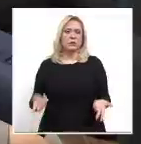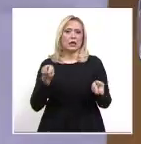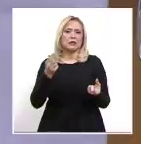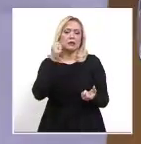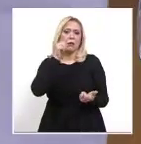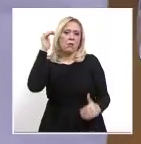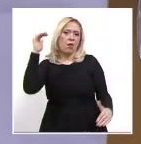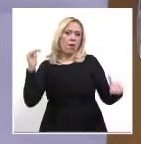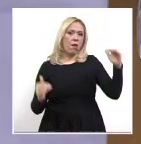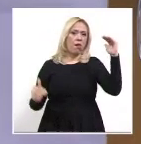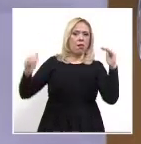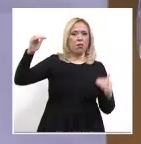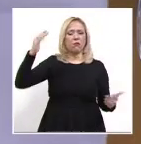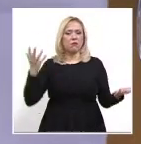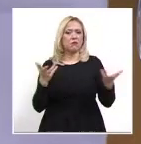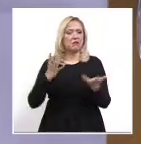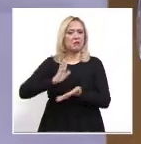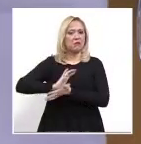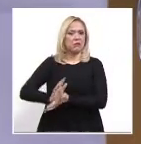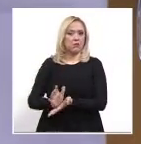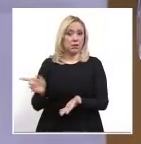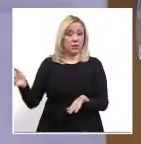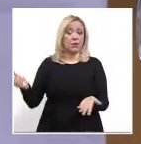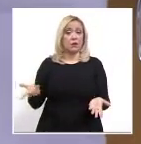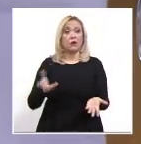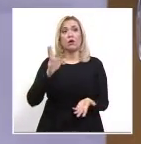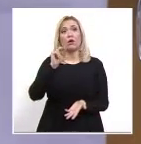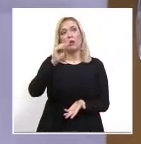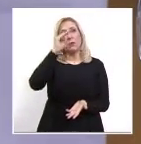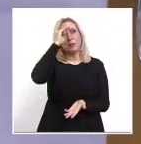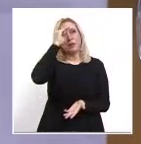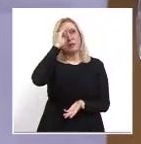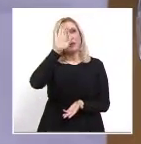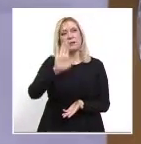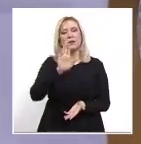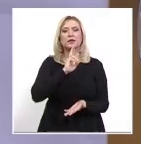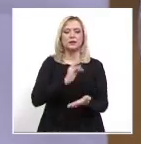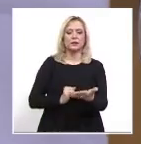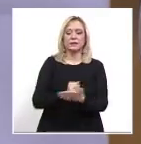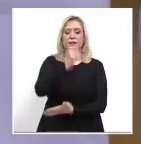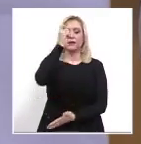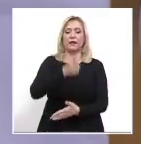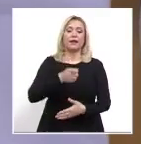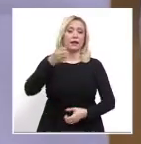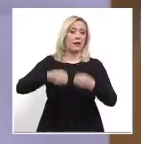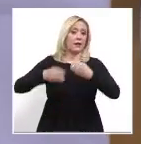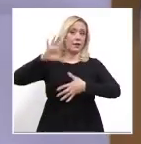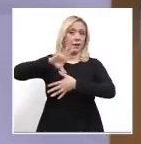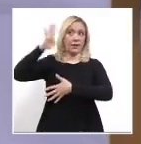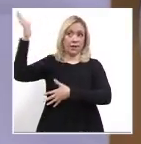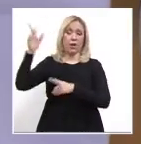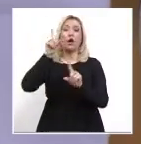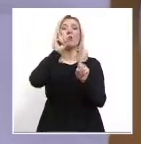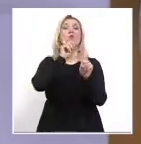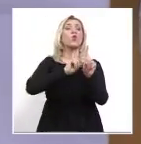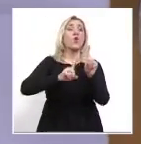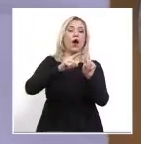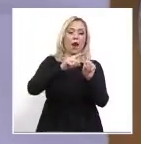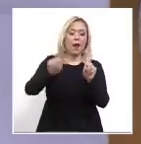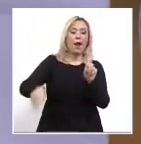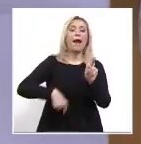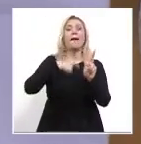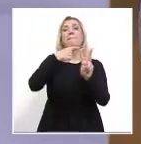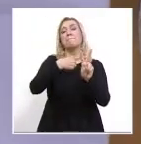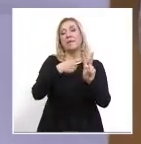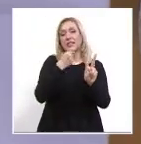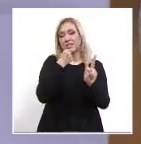el Instituto Federal de Defensoría Pública. Entonces no es como dice la sentencia de la Corte Interamericana, es mujer y además es niña